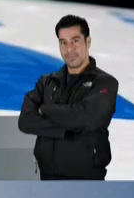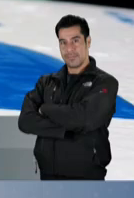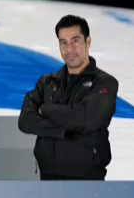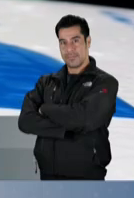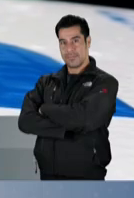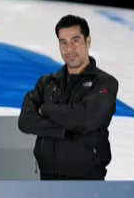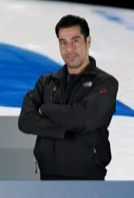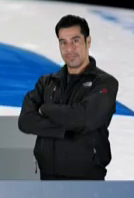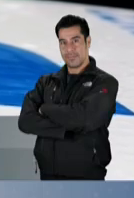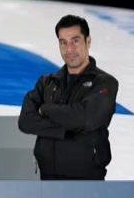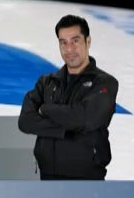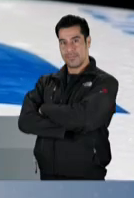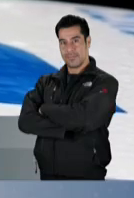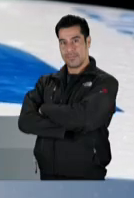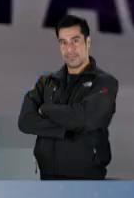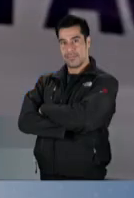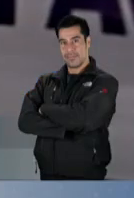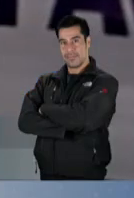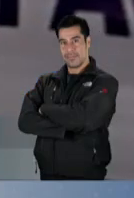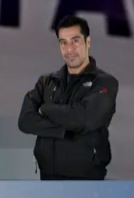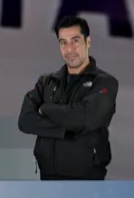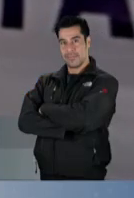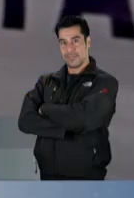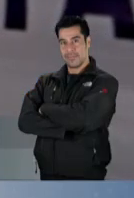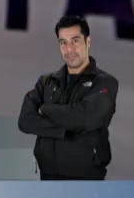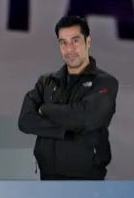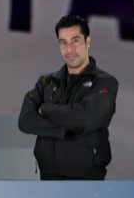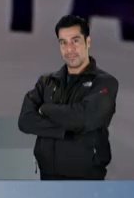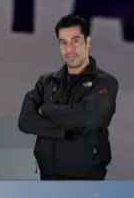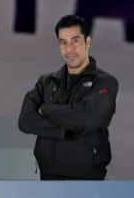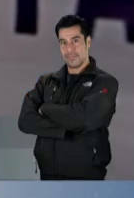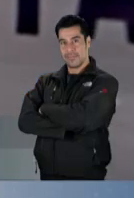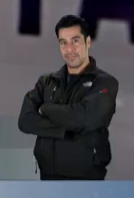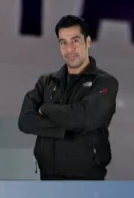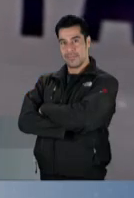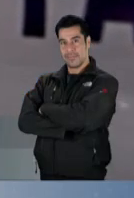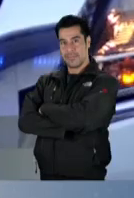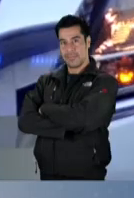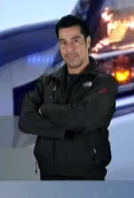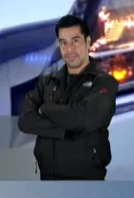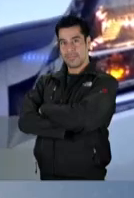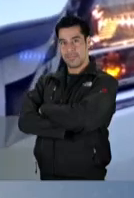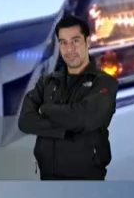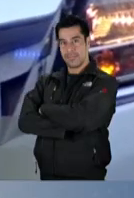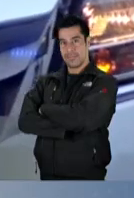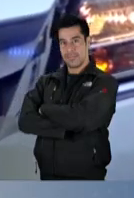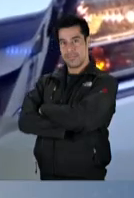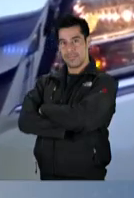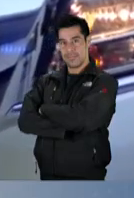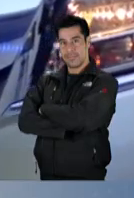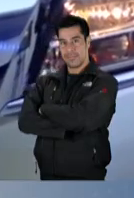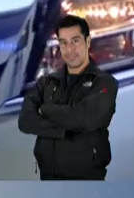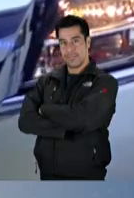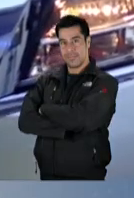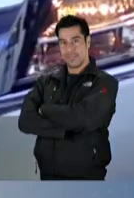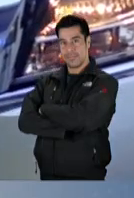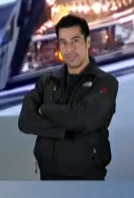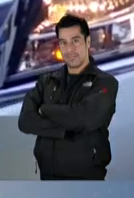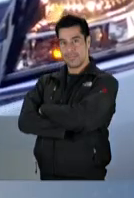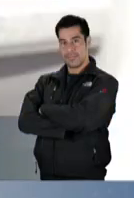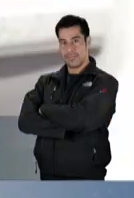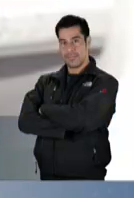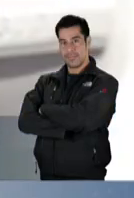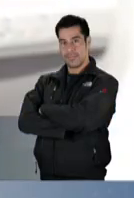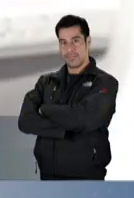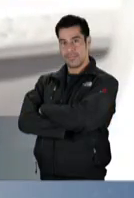seguridad que era el único encargado de la vigilancia de toda la empresa. Finalmente terminan amarrándolo de pies y manos, tras golpearlo, por